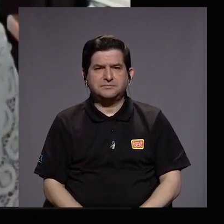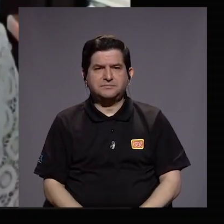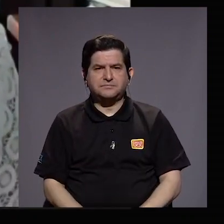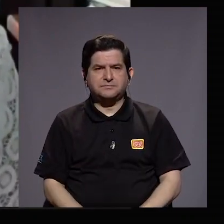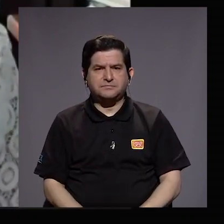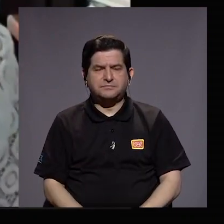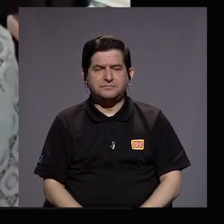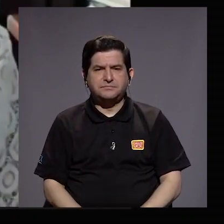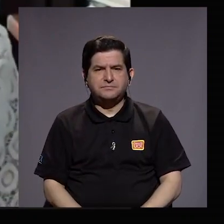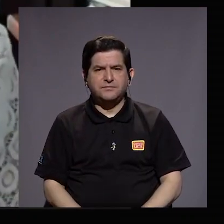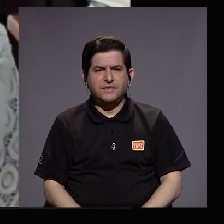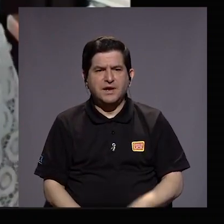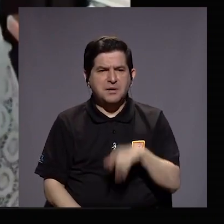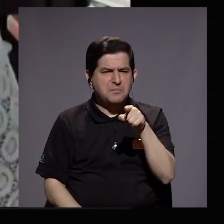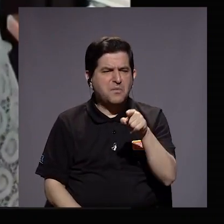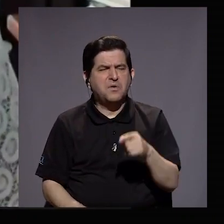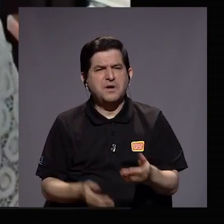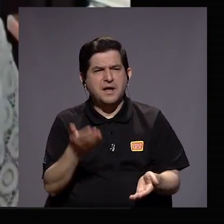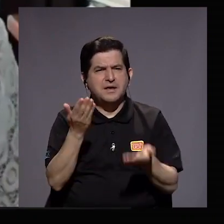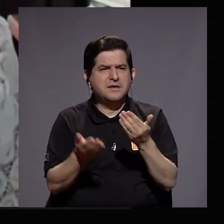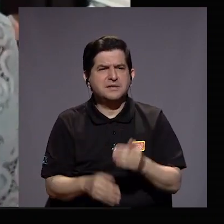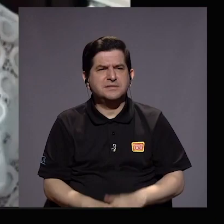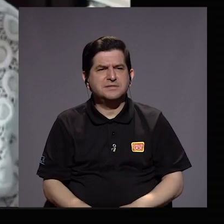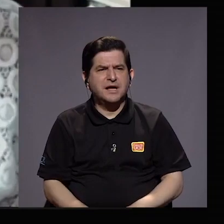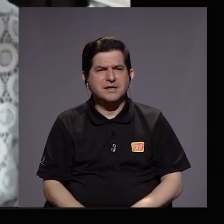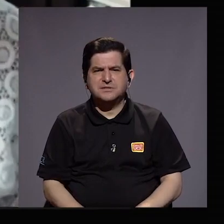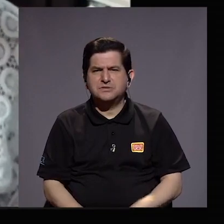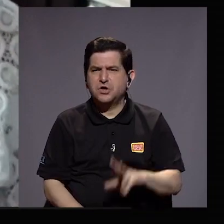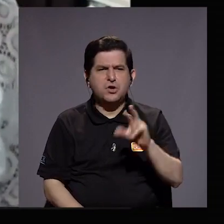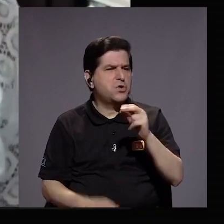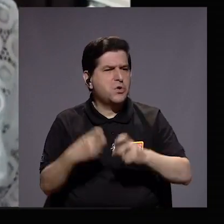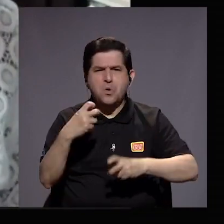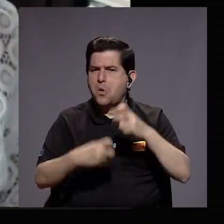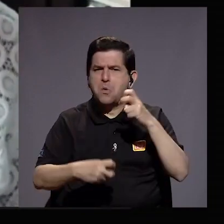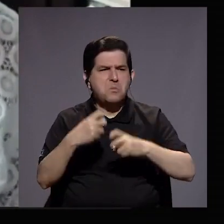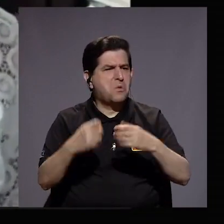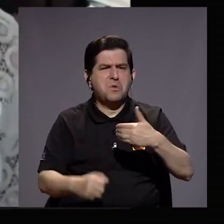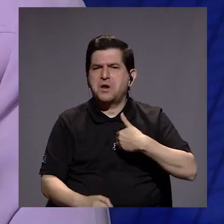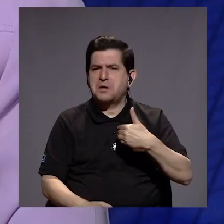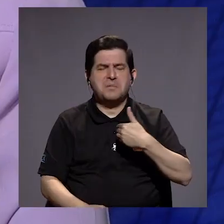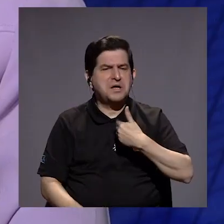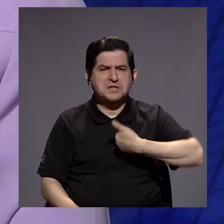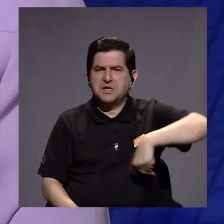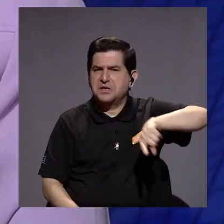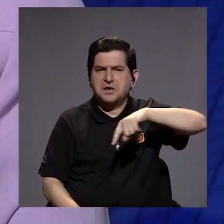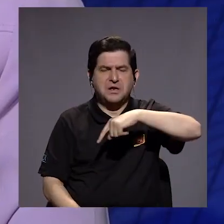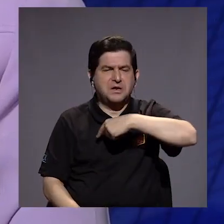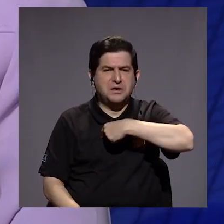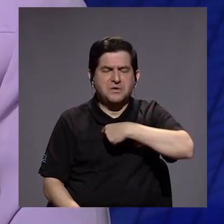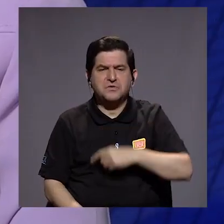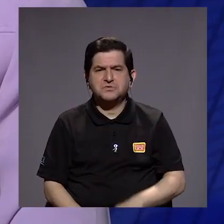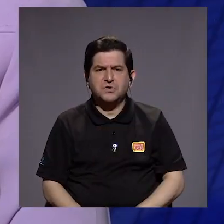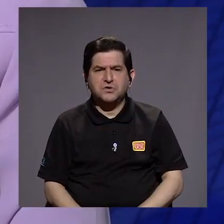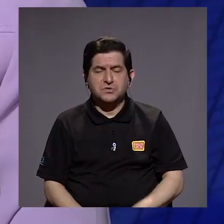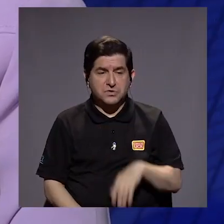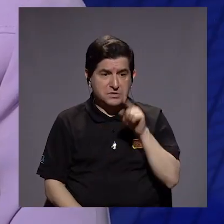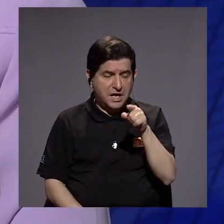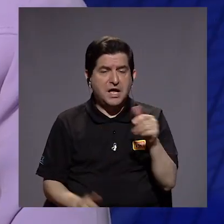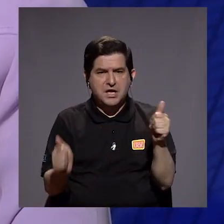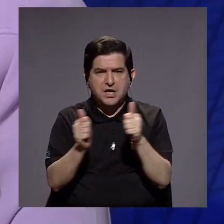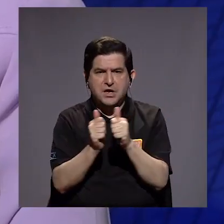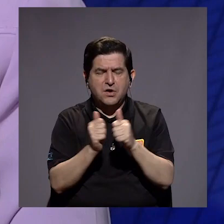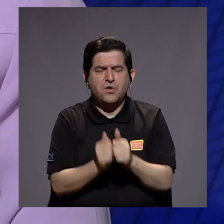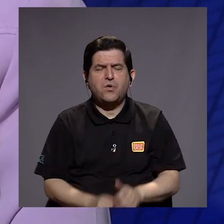algún inconveniente que por ahí se presentó, no tuve mayor problema con los señores magistrados.